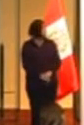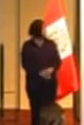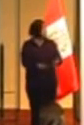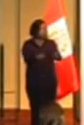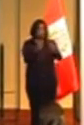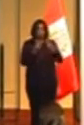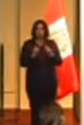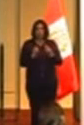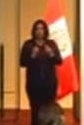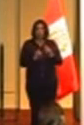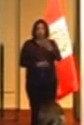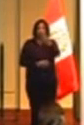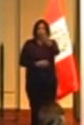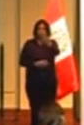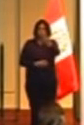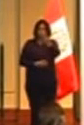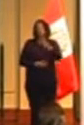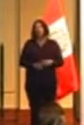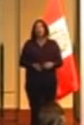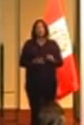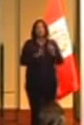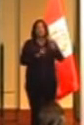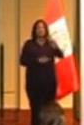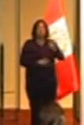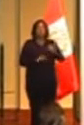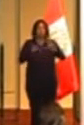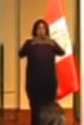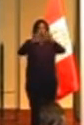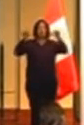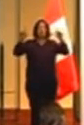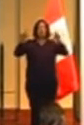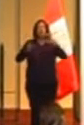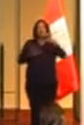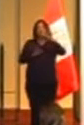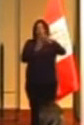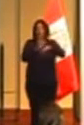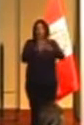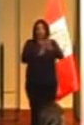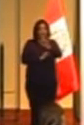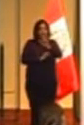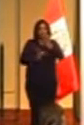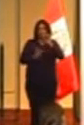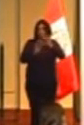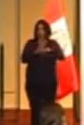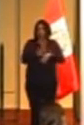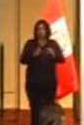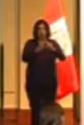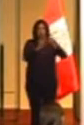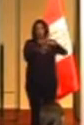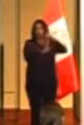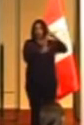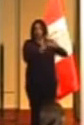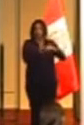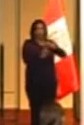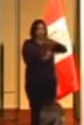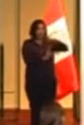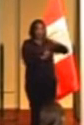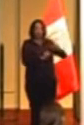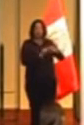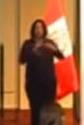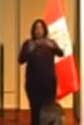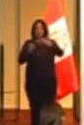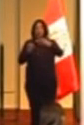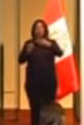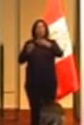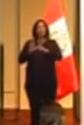dieron dos reconocimientos, uno en basura, que no es basura, el programa emblemático de gestión ambiental, y el otro por el modelo